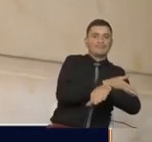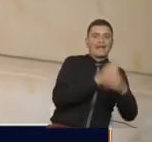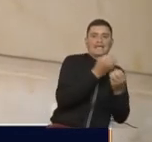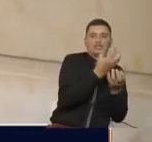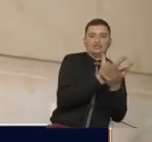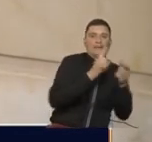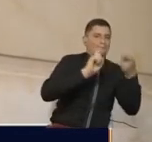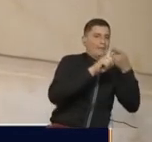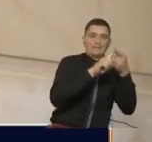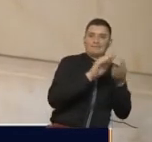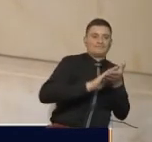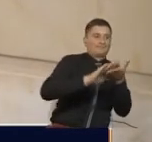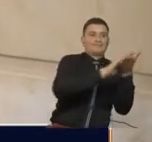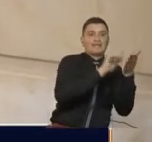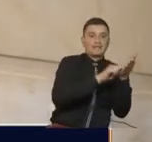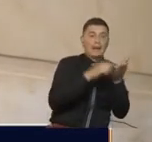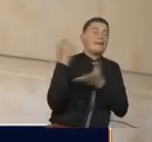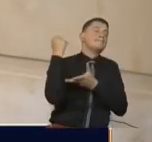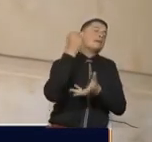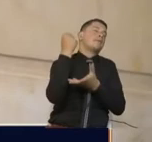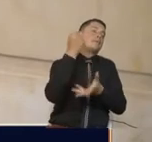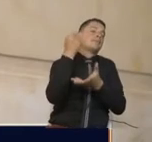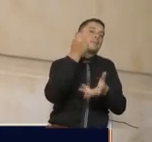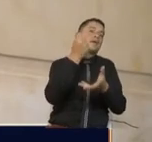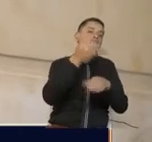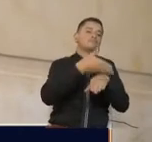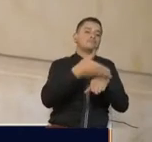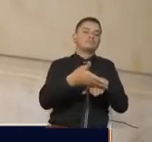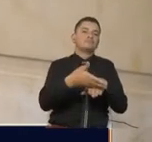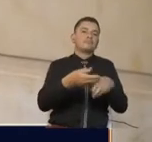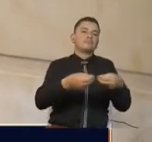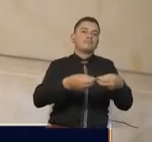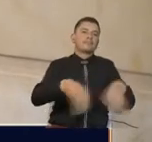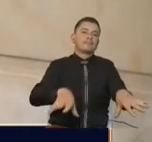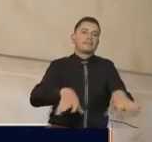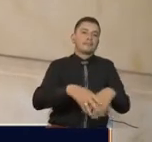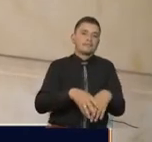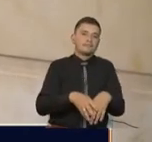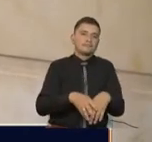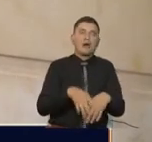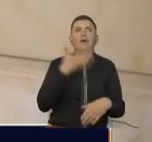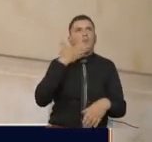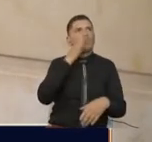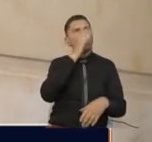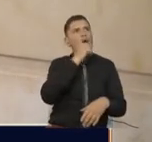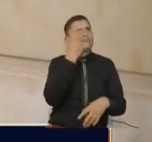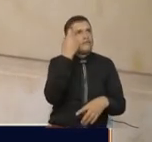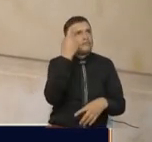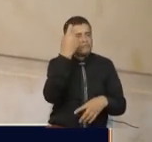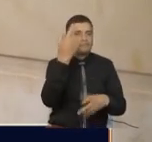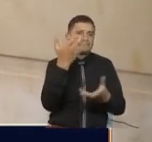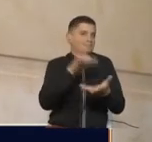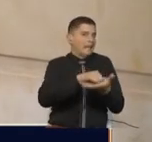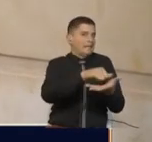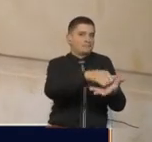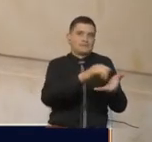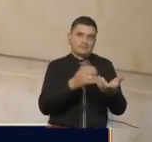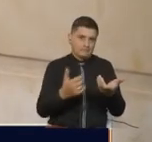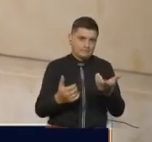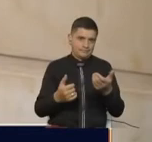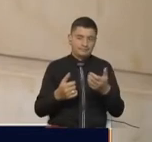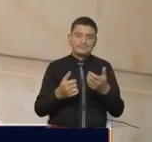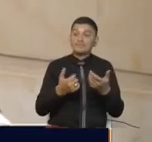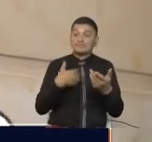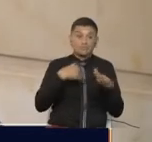estructural, todo lo que se invierta, como ha pasado hasta hoy, parecerá insuficiente. Señoras y señores, yo